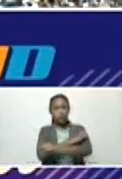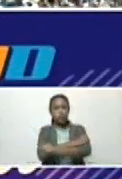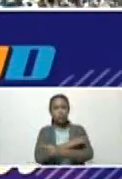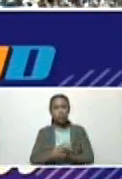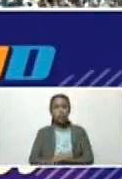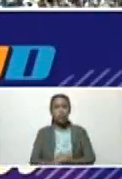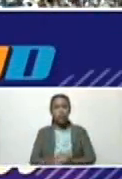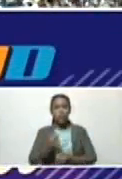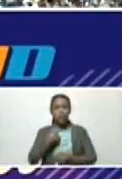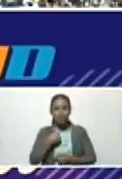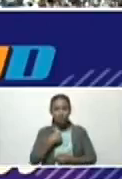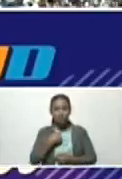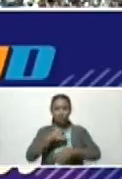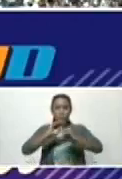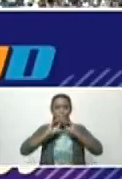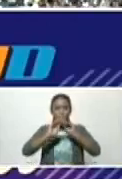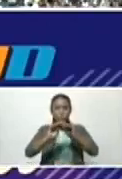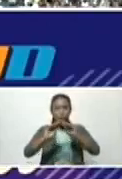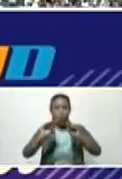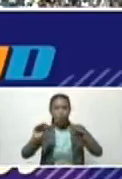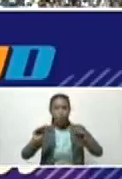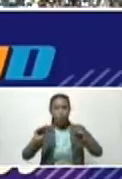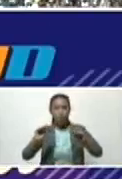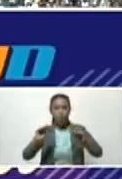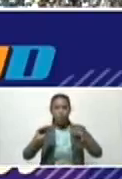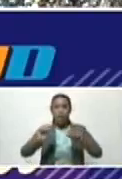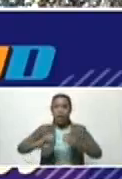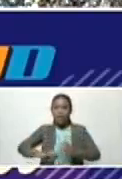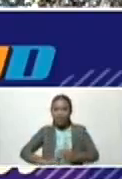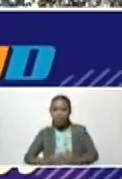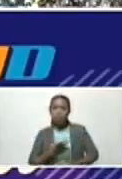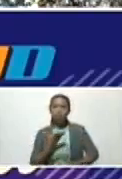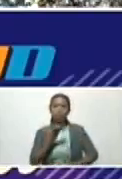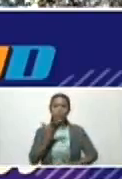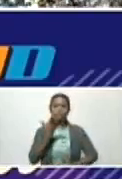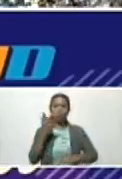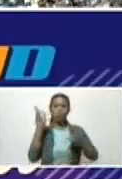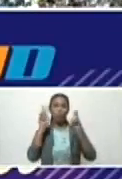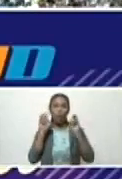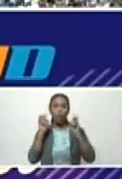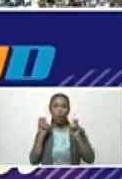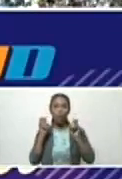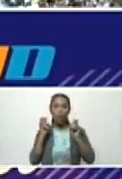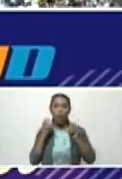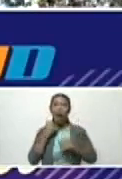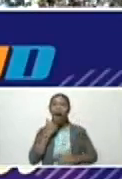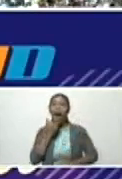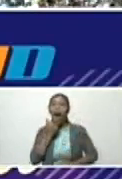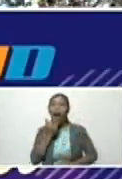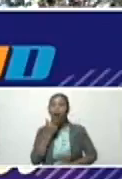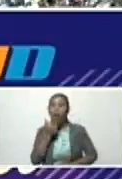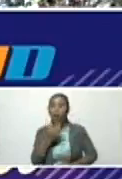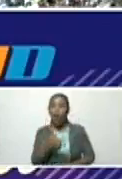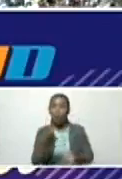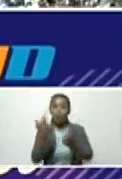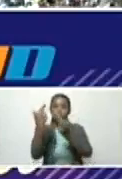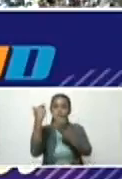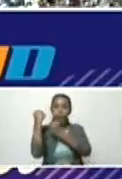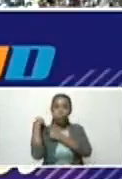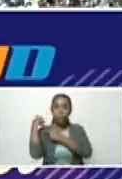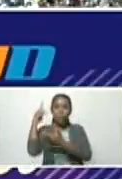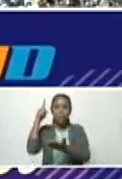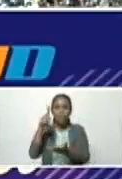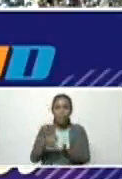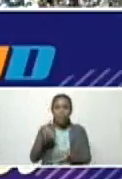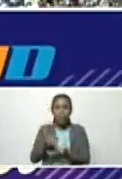he llamado a un renacimiento. Y si a alguien le toca ser